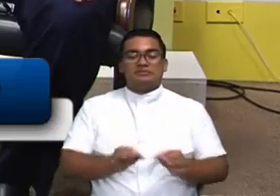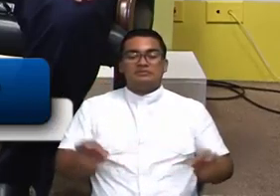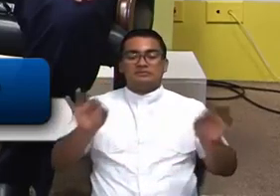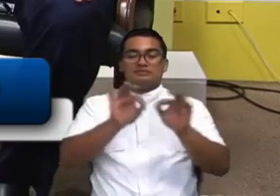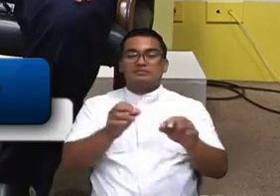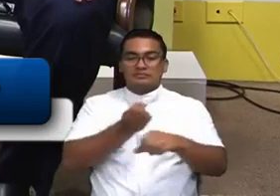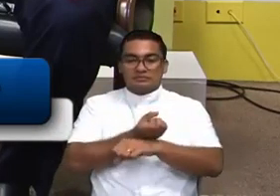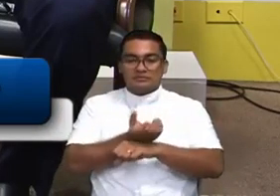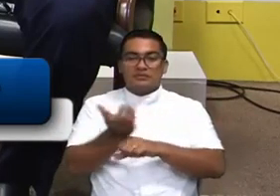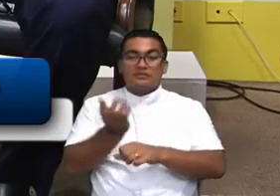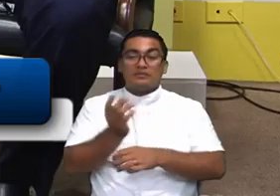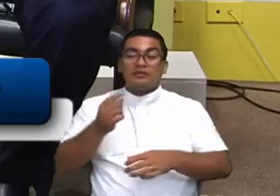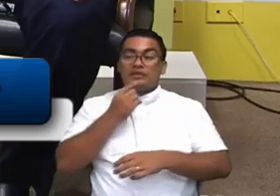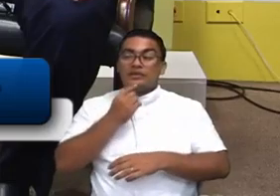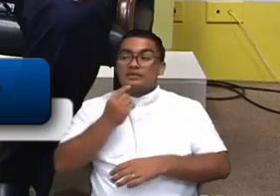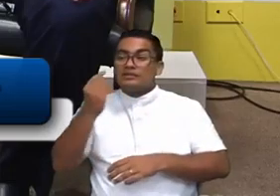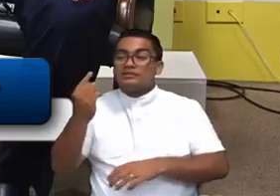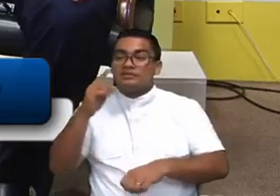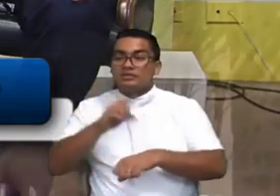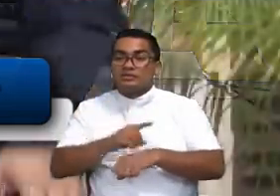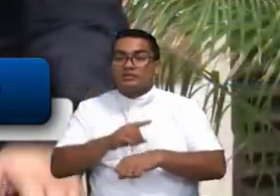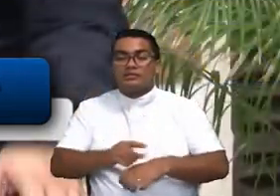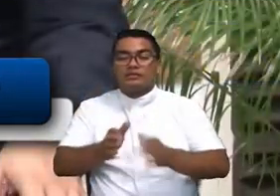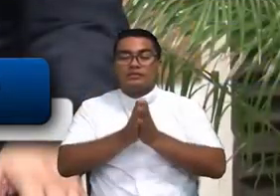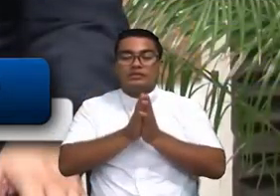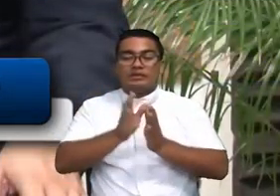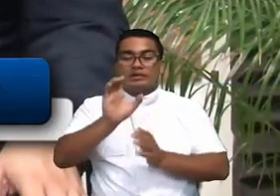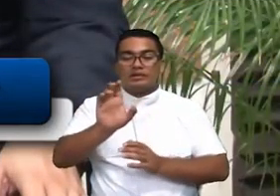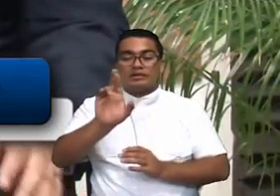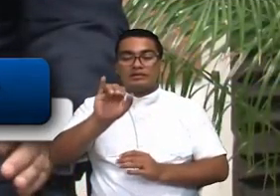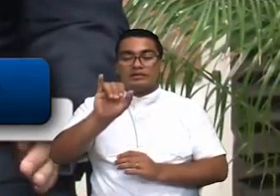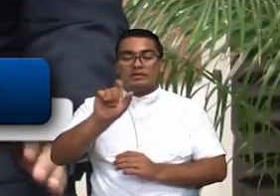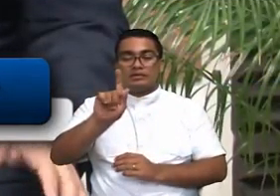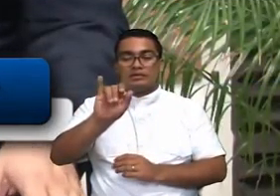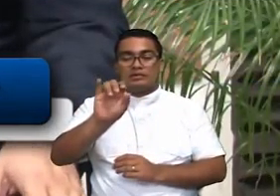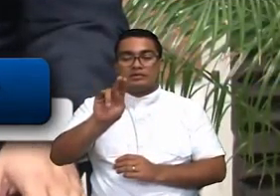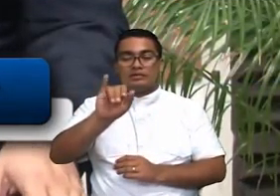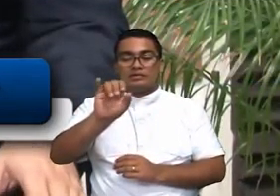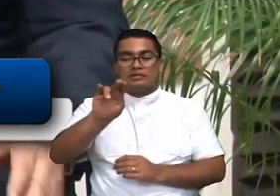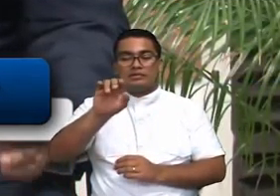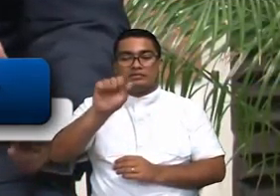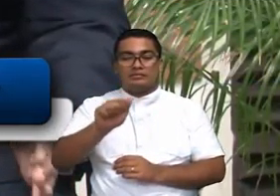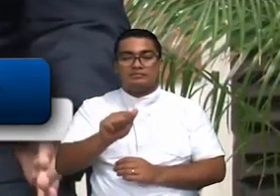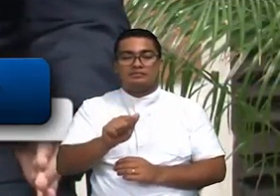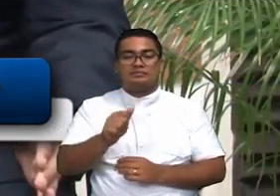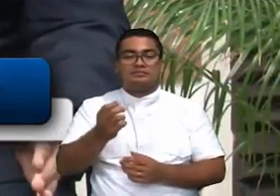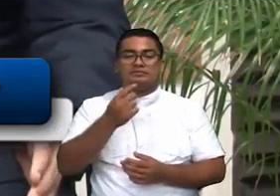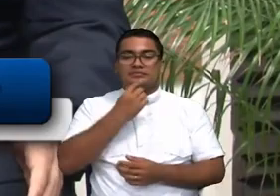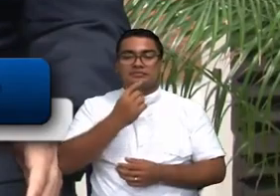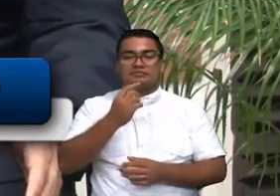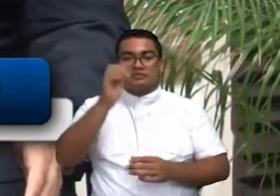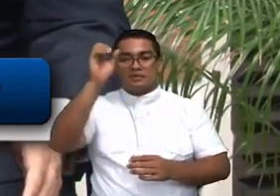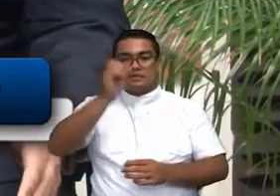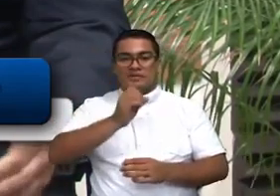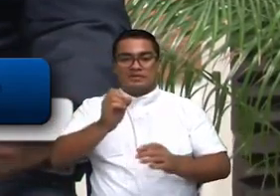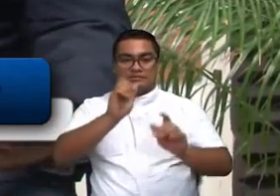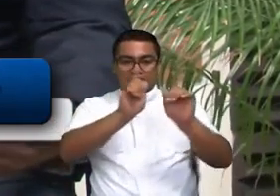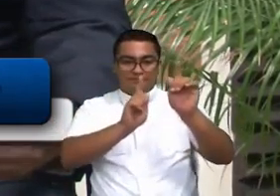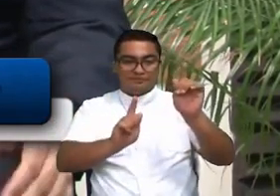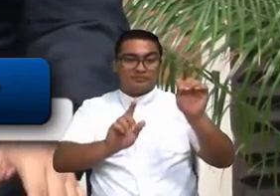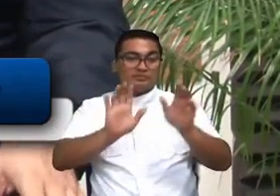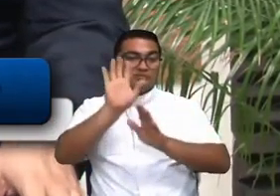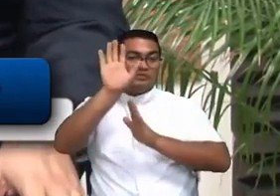hágale saber a su médico. Por eso nosotros pedimos la creatinina, se le calcula la tasa de filtración glomerular, que es una tasa que nos va a permitir